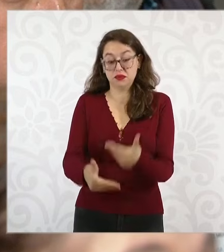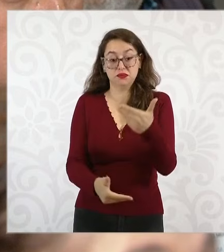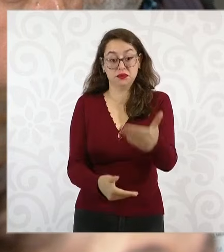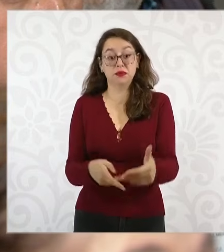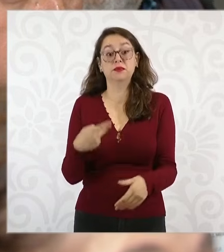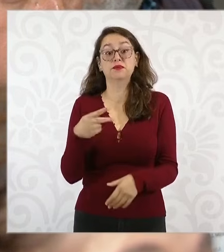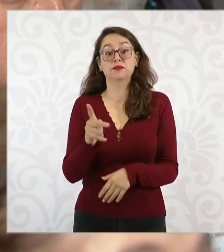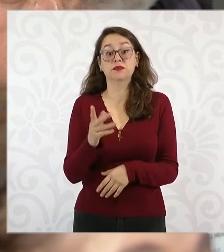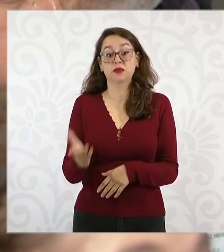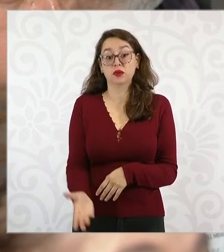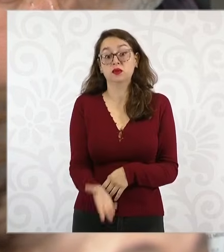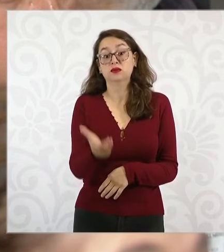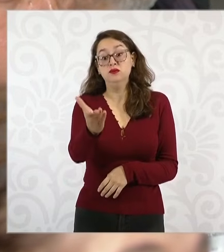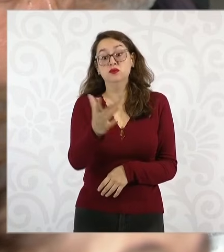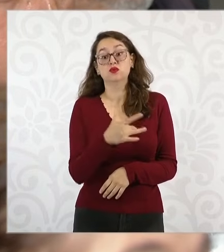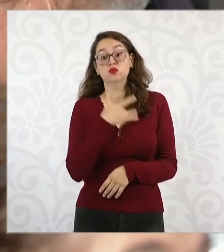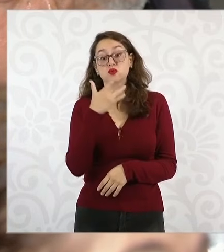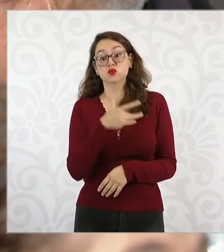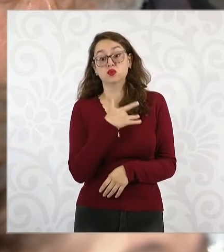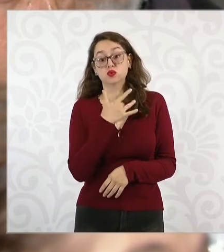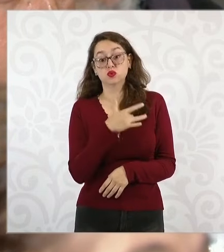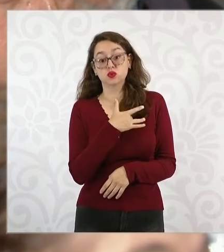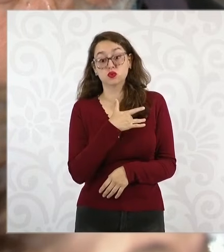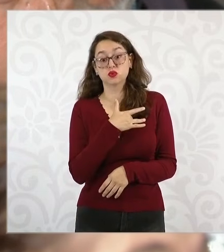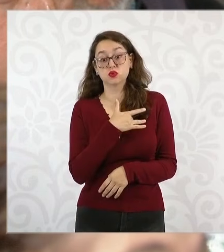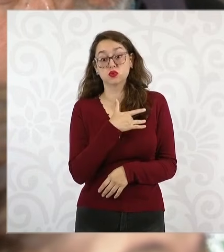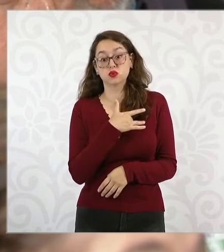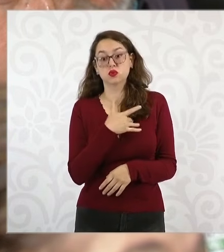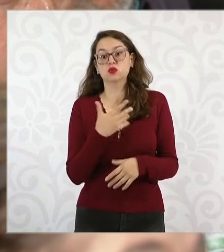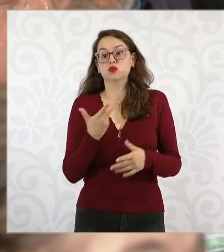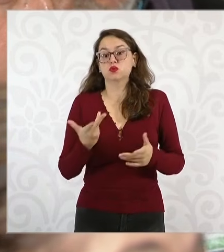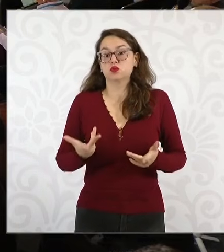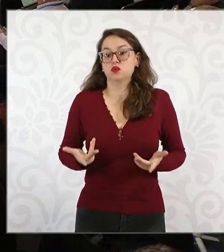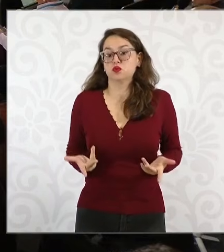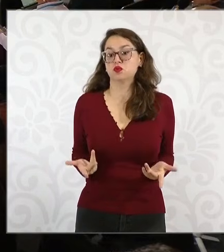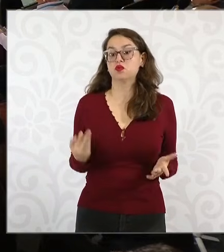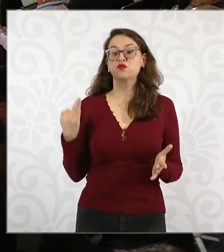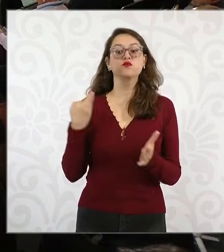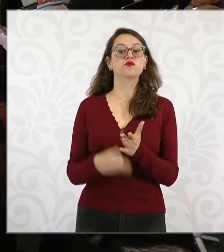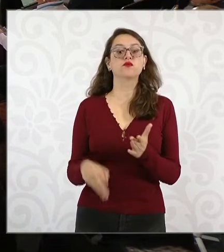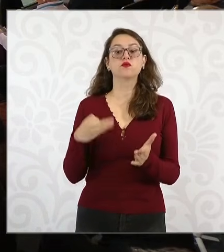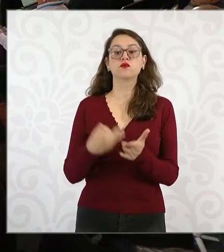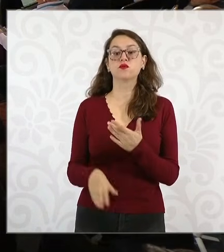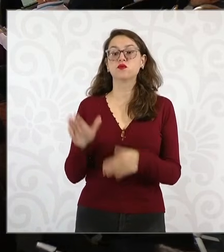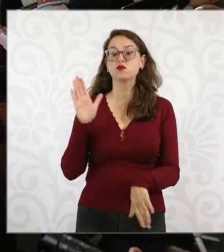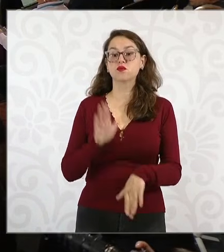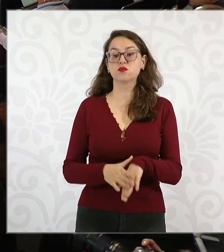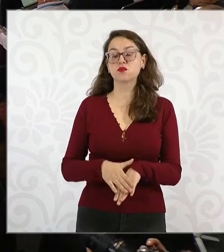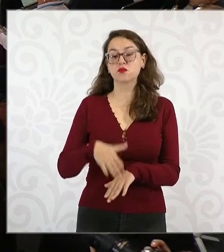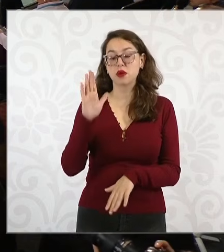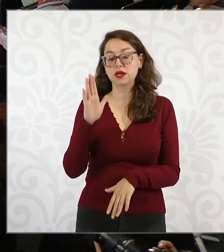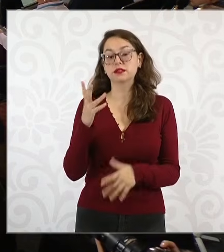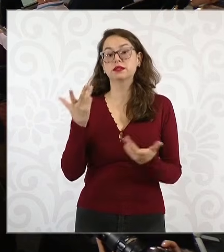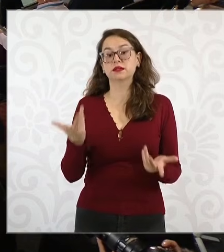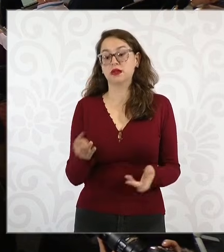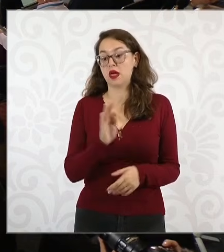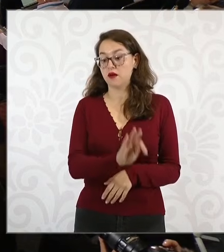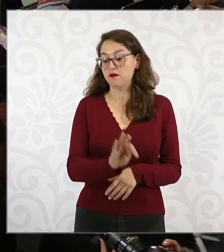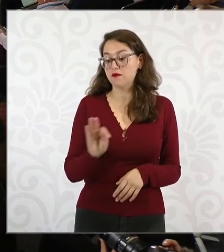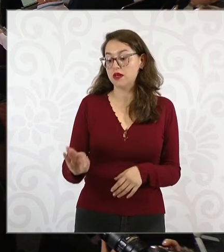desde su perspectiva, puede ver el pueblo mexicano marcando una fecha como precedente